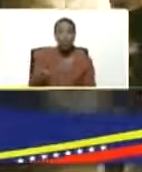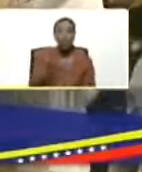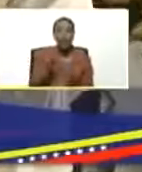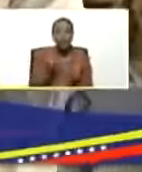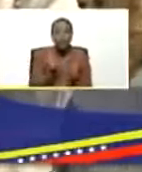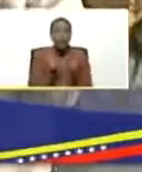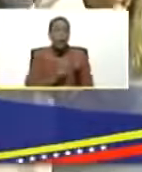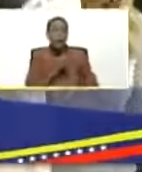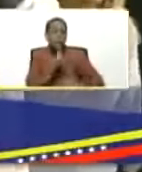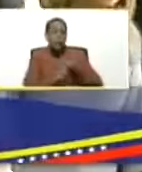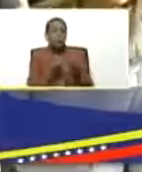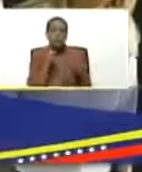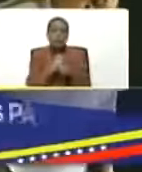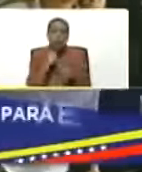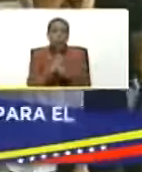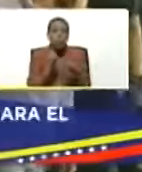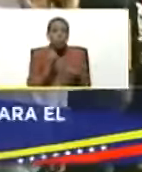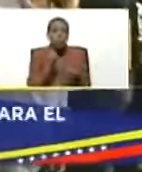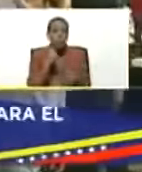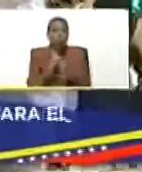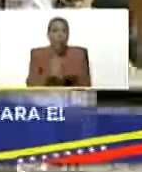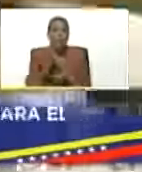mucho, muchísimo.